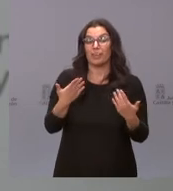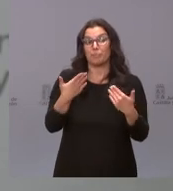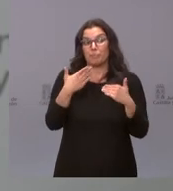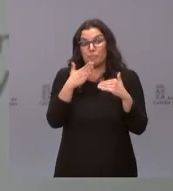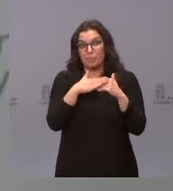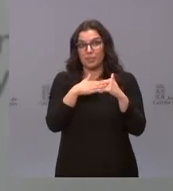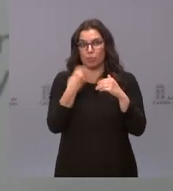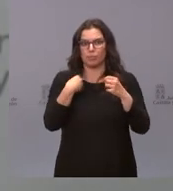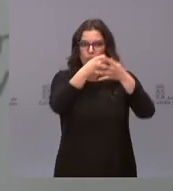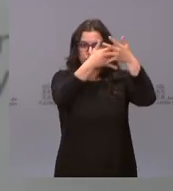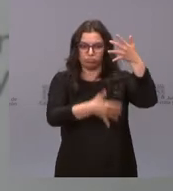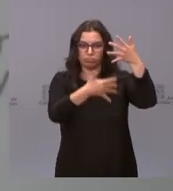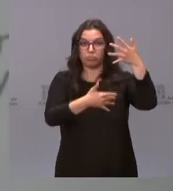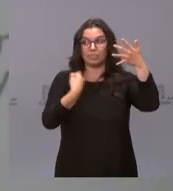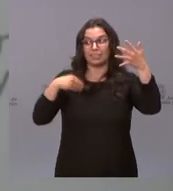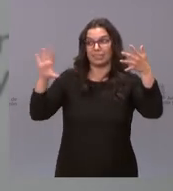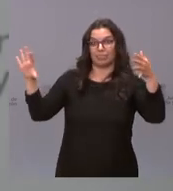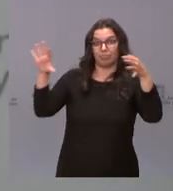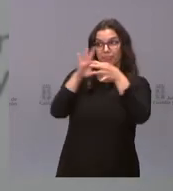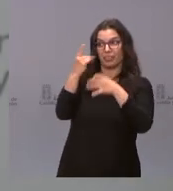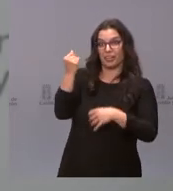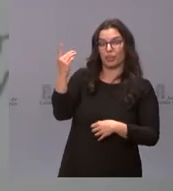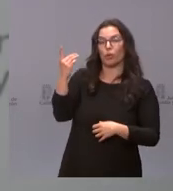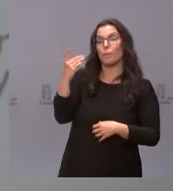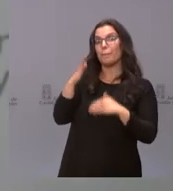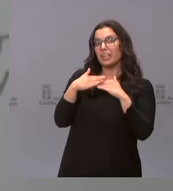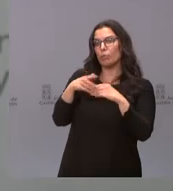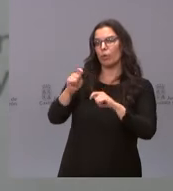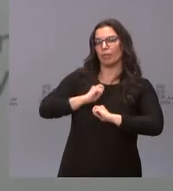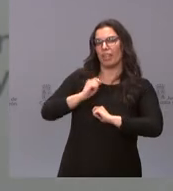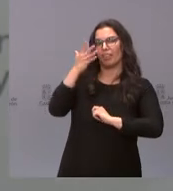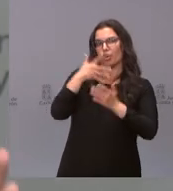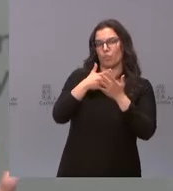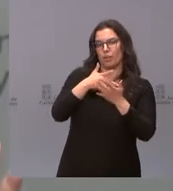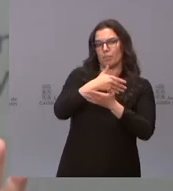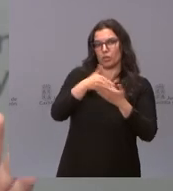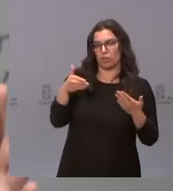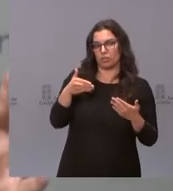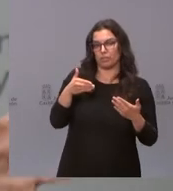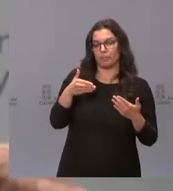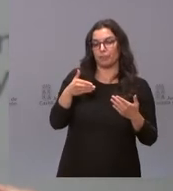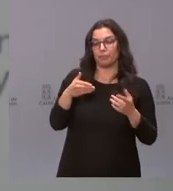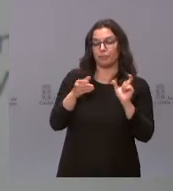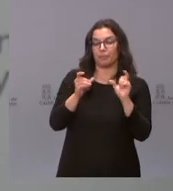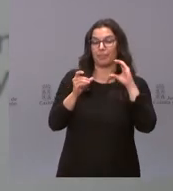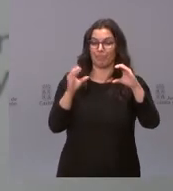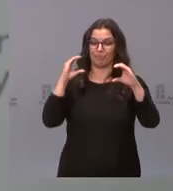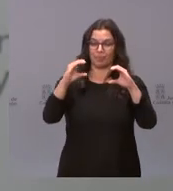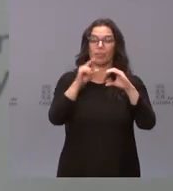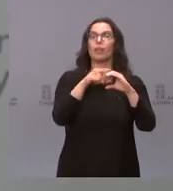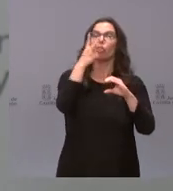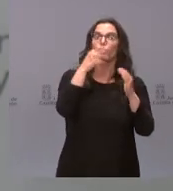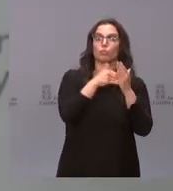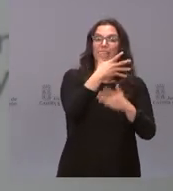bolsa común de los fondos europeos cinco mil millones 2500 directamente la junta de